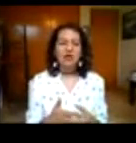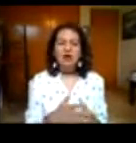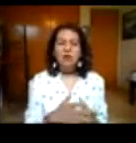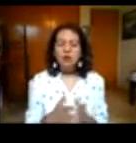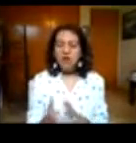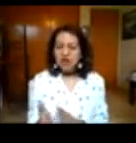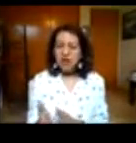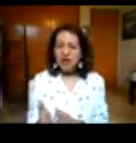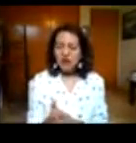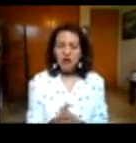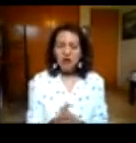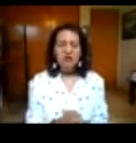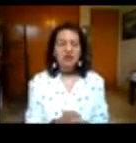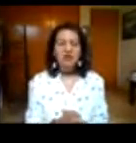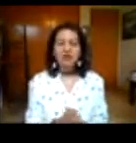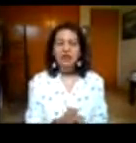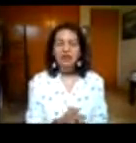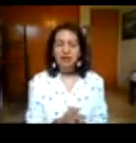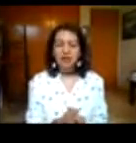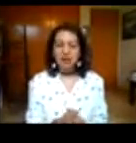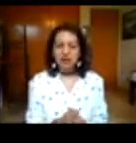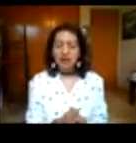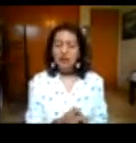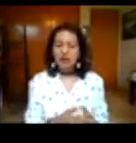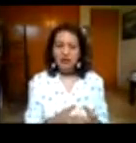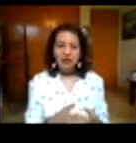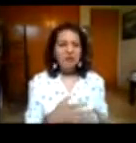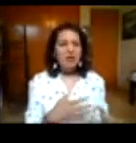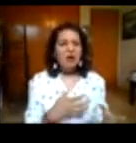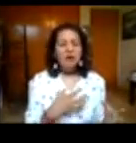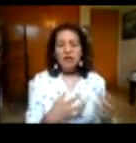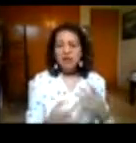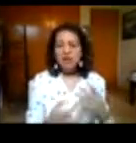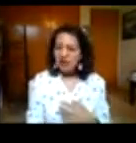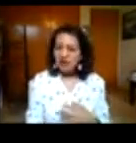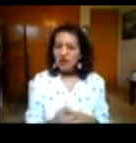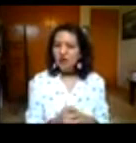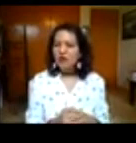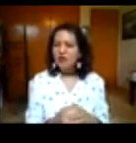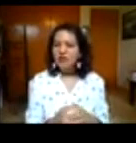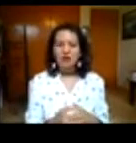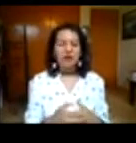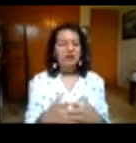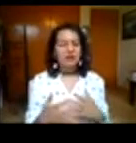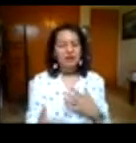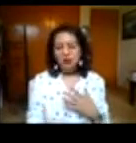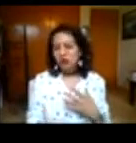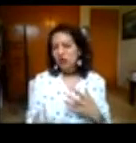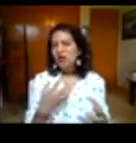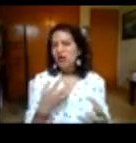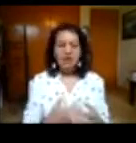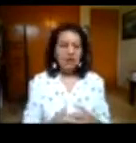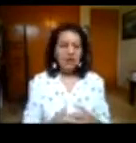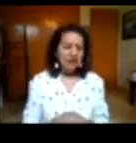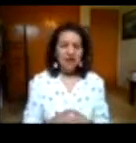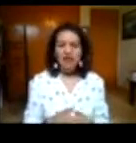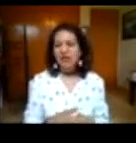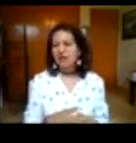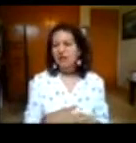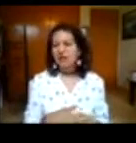tuvieran, pudieran dejárnoslas en el chat de este taller o bien acercárnoslas a través de redes